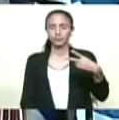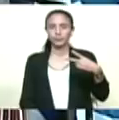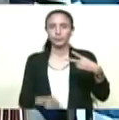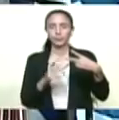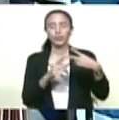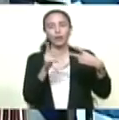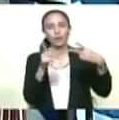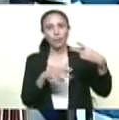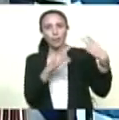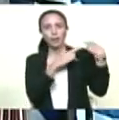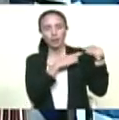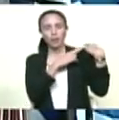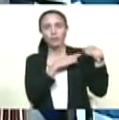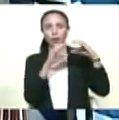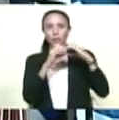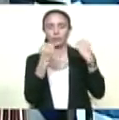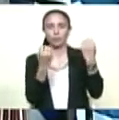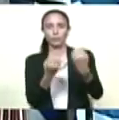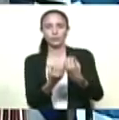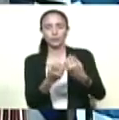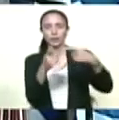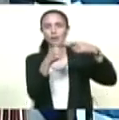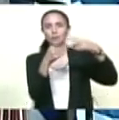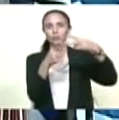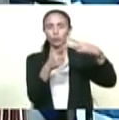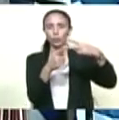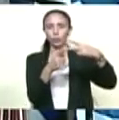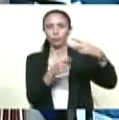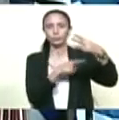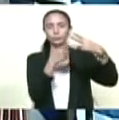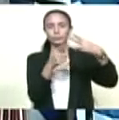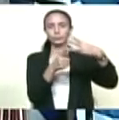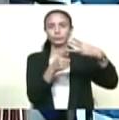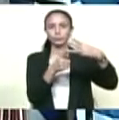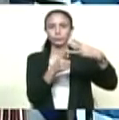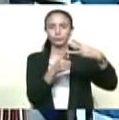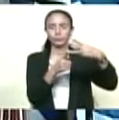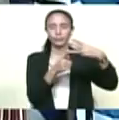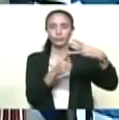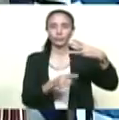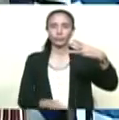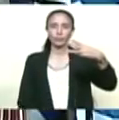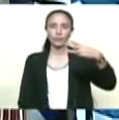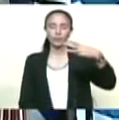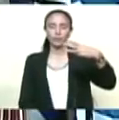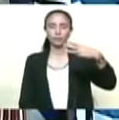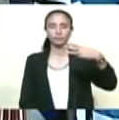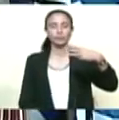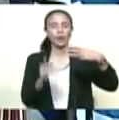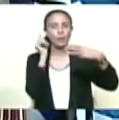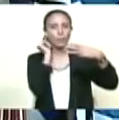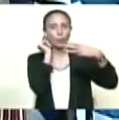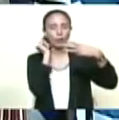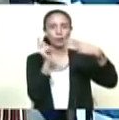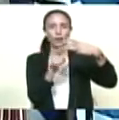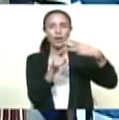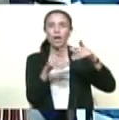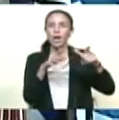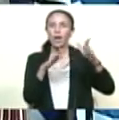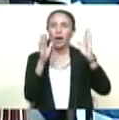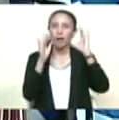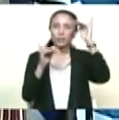gerente de oficina y mariana teresa serpa modelo y consultora legal